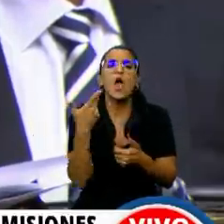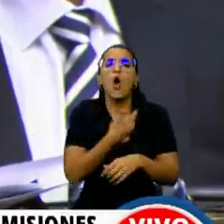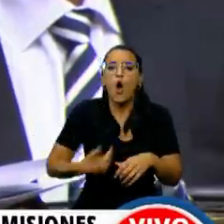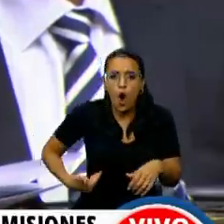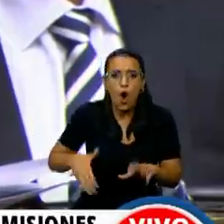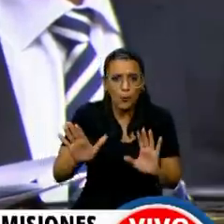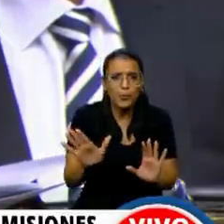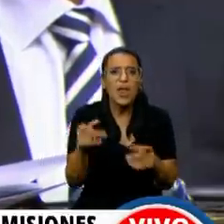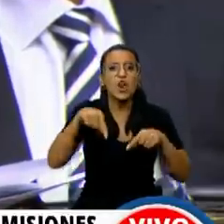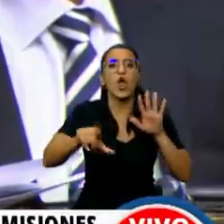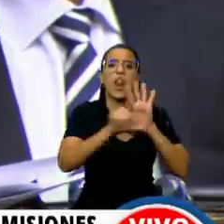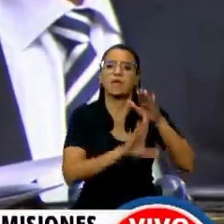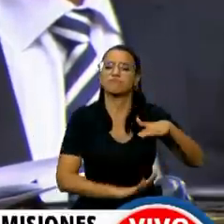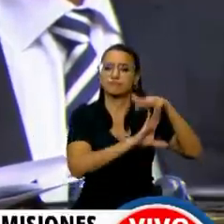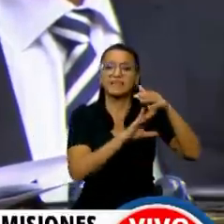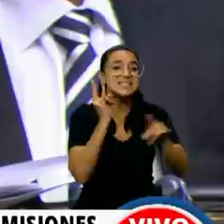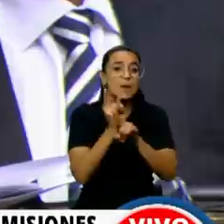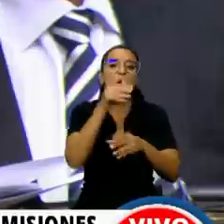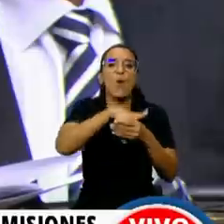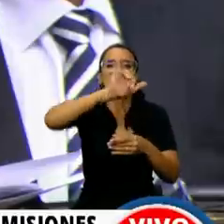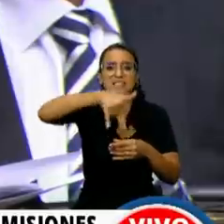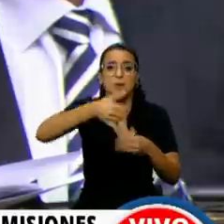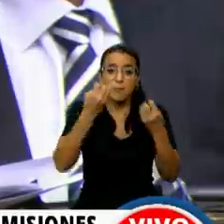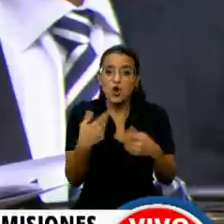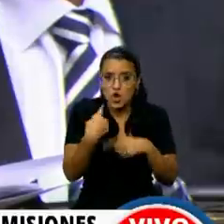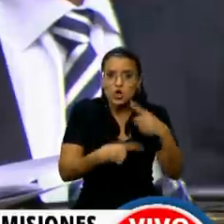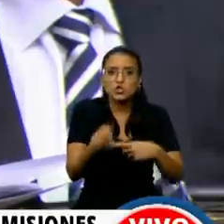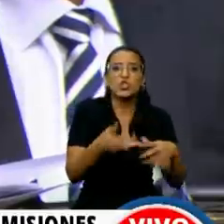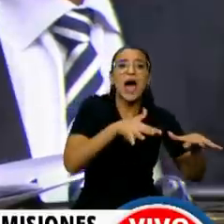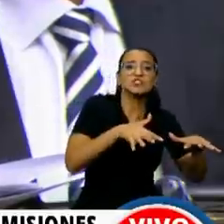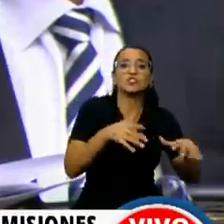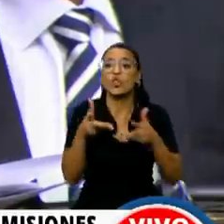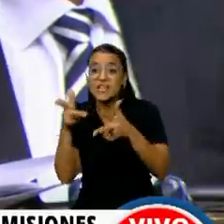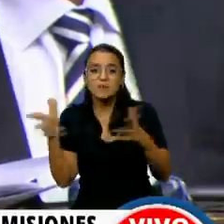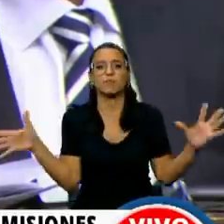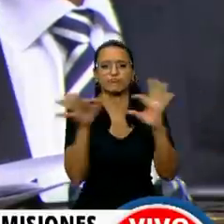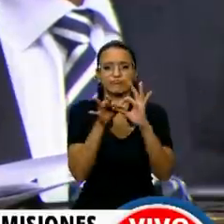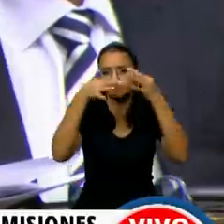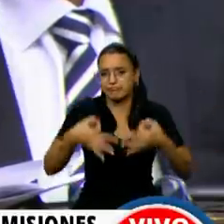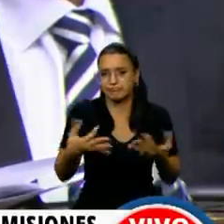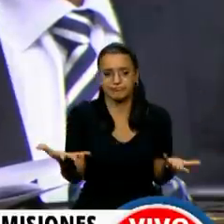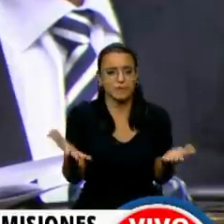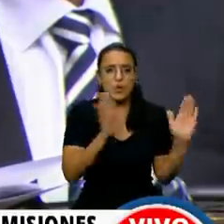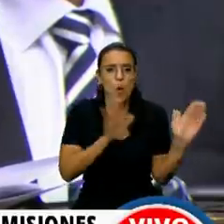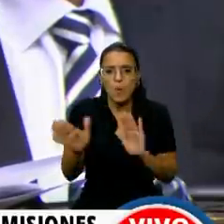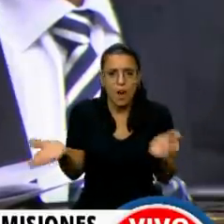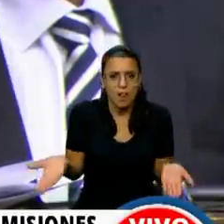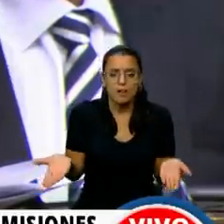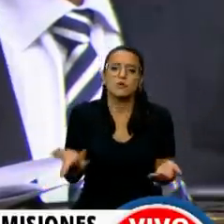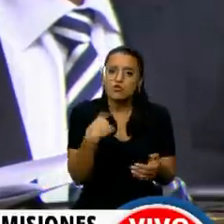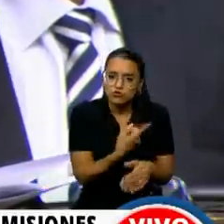con esta ley de leyes porque somos consecuentes a nuestras justamente